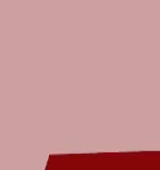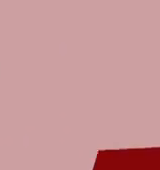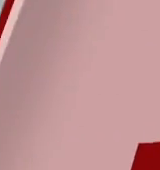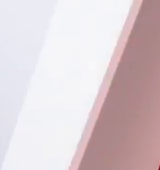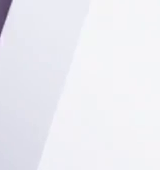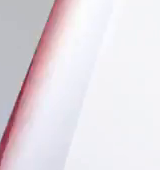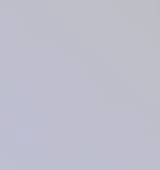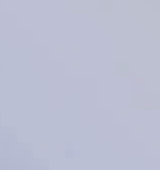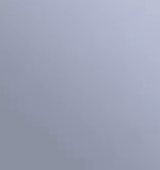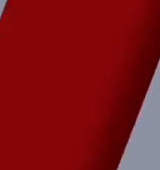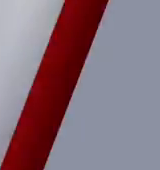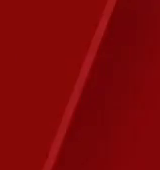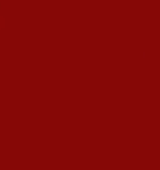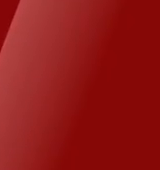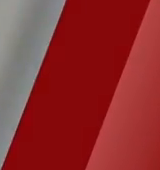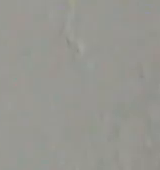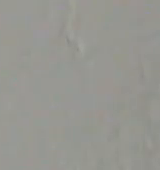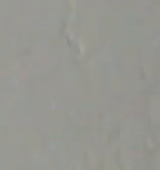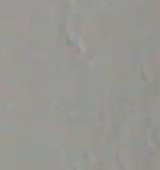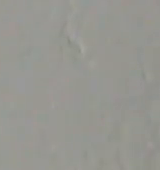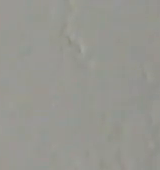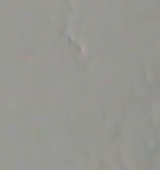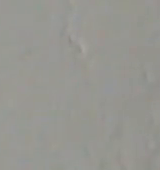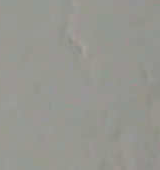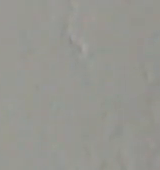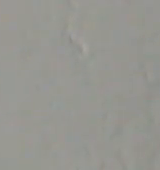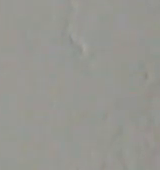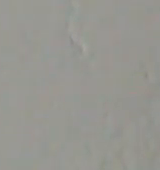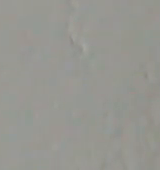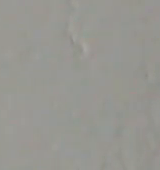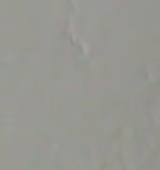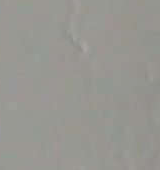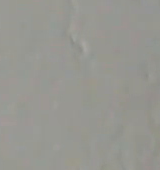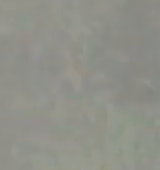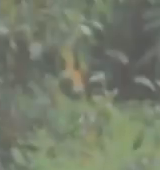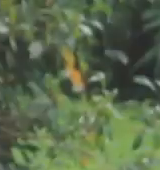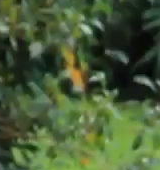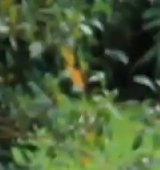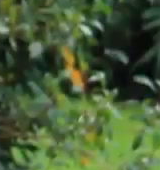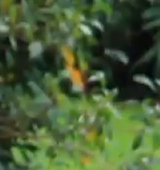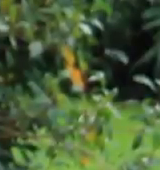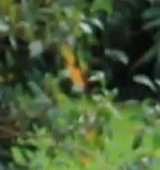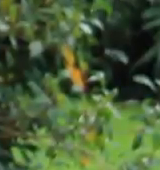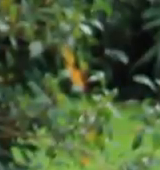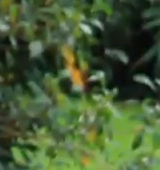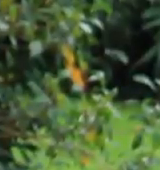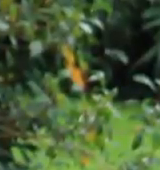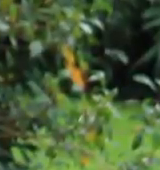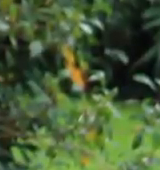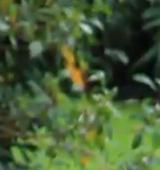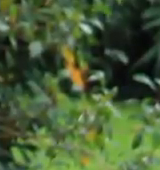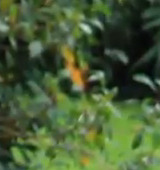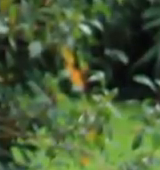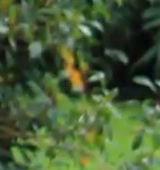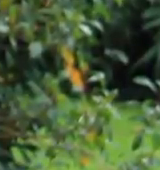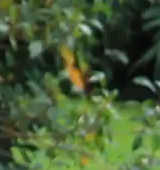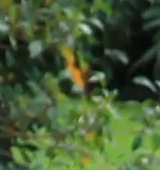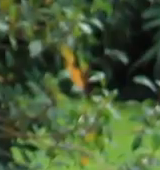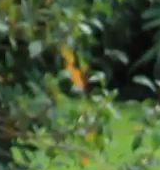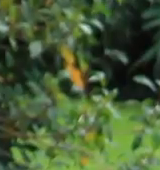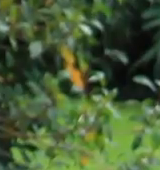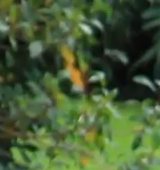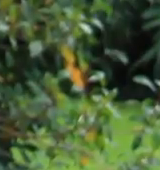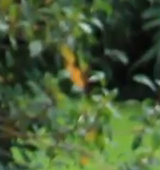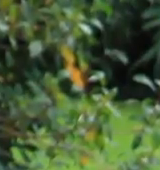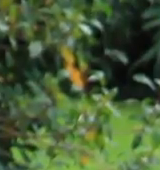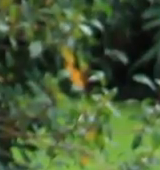Hoy, en Soporte Médico. Hola, yo soy Sandra González Rull, soy directora de Fundación Camina Junto a Mí.